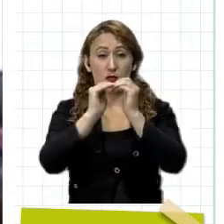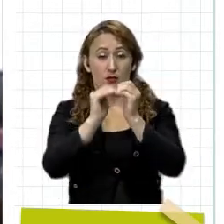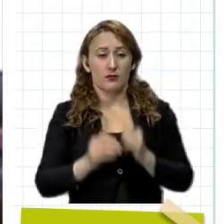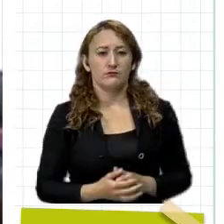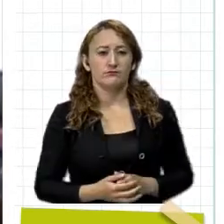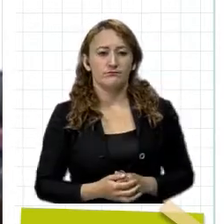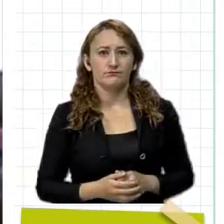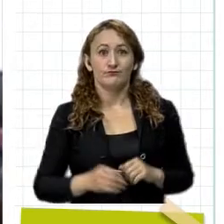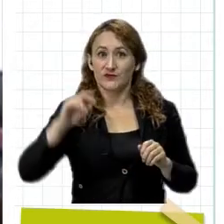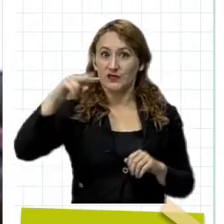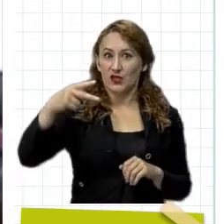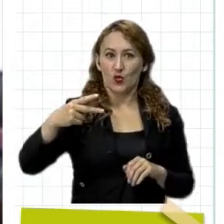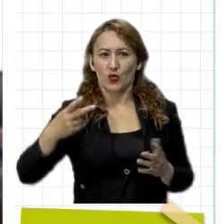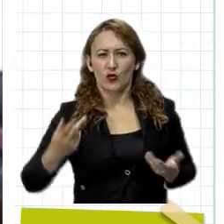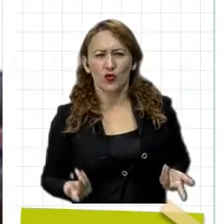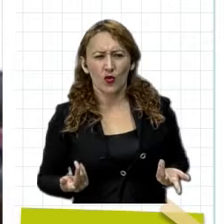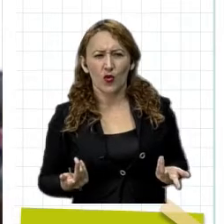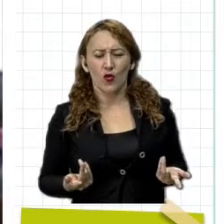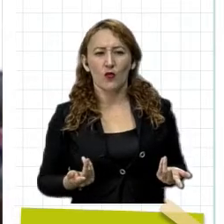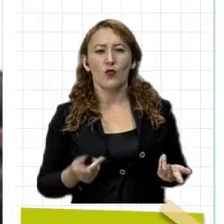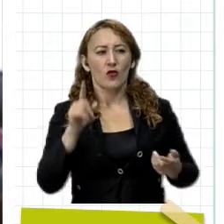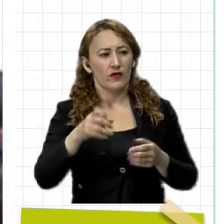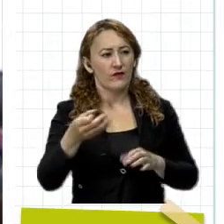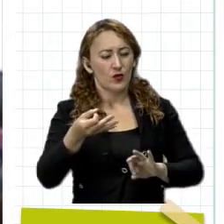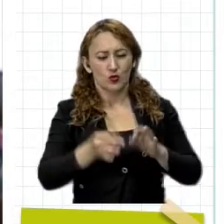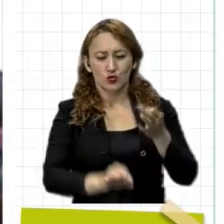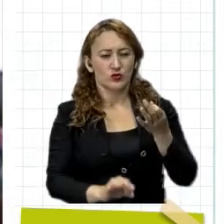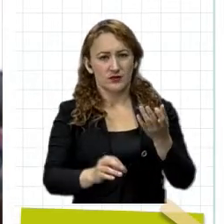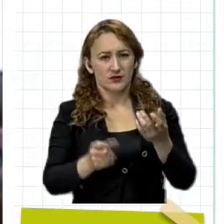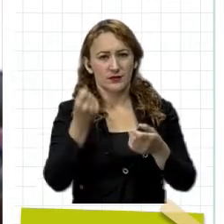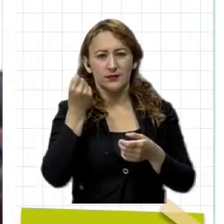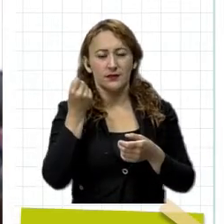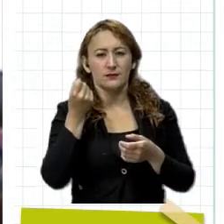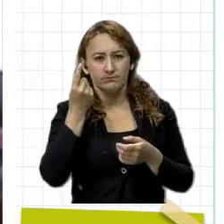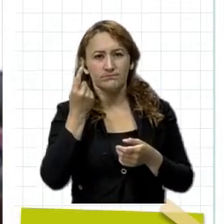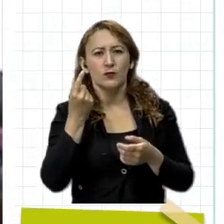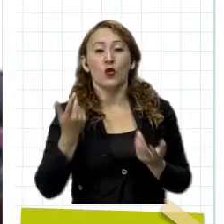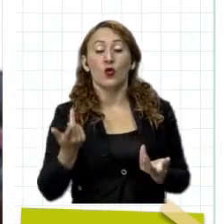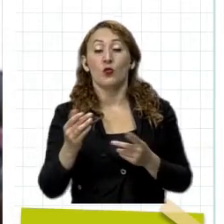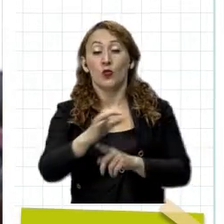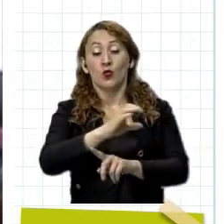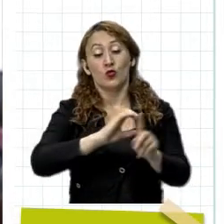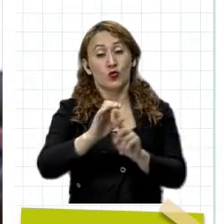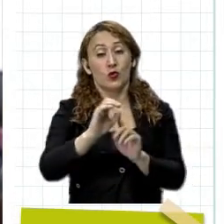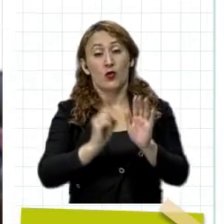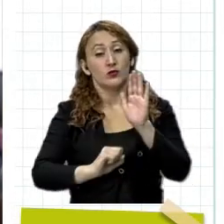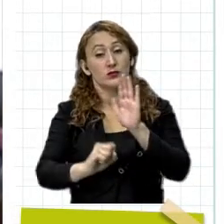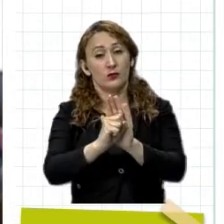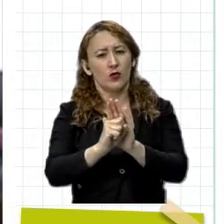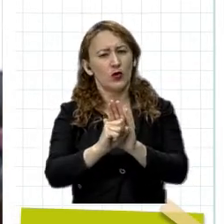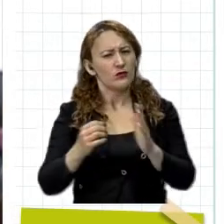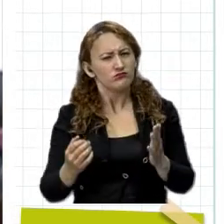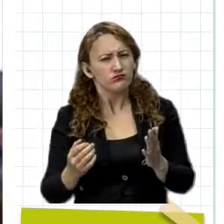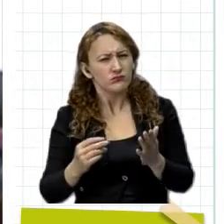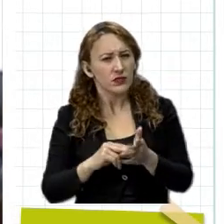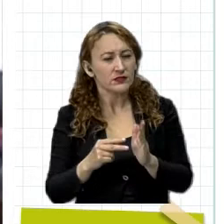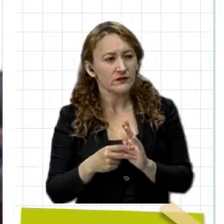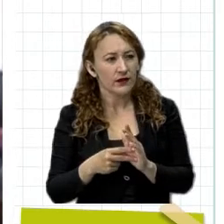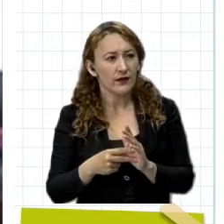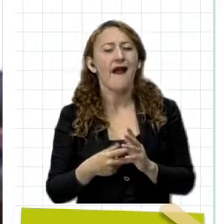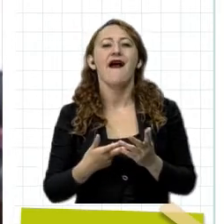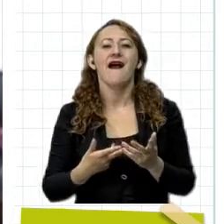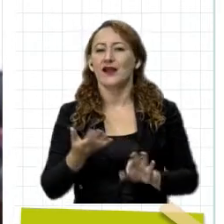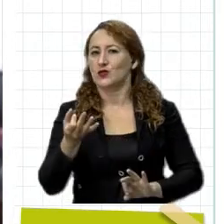La segunda manera de entender la injusticia, según Fraser, es cultural o simbólica y se refiere a la injusticia en los